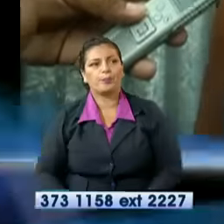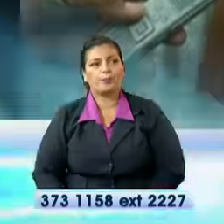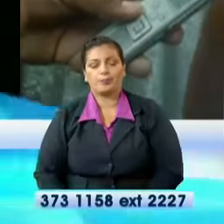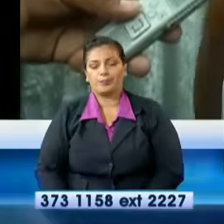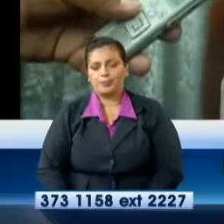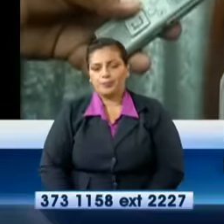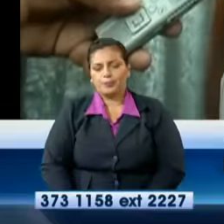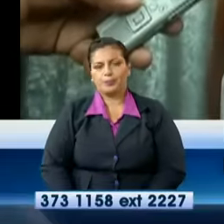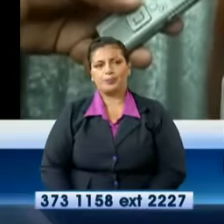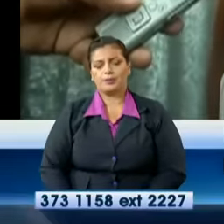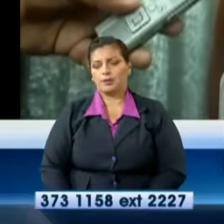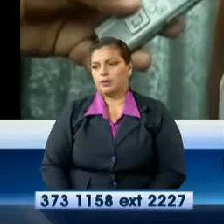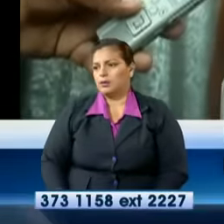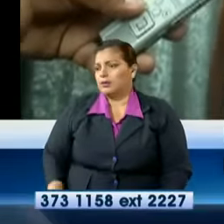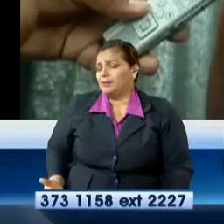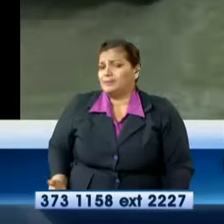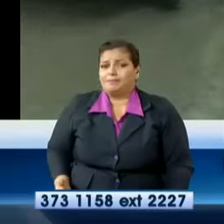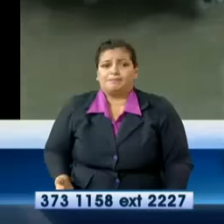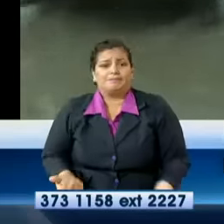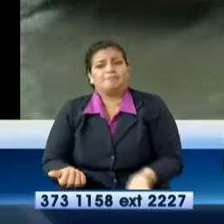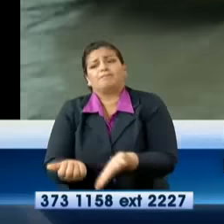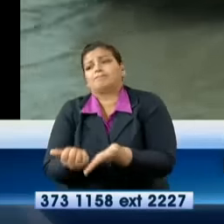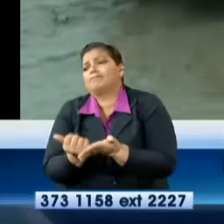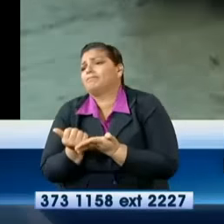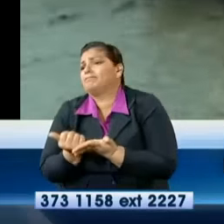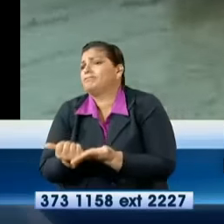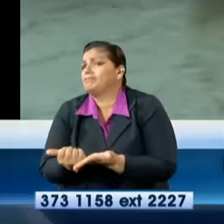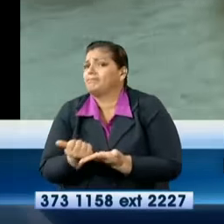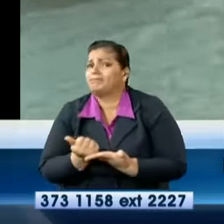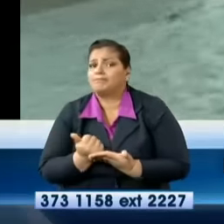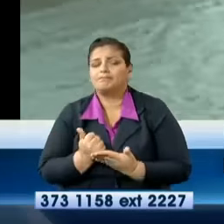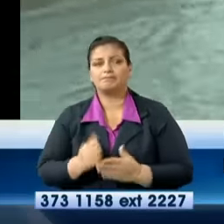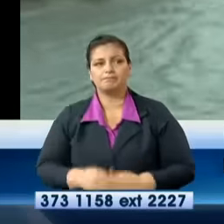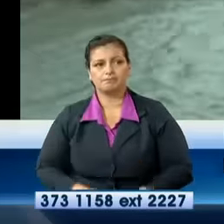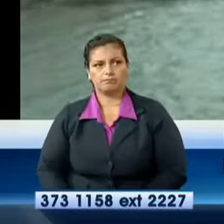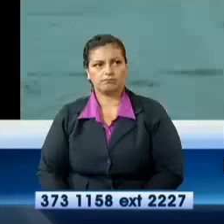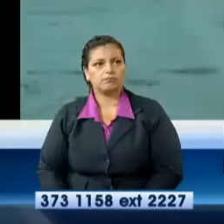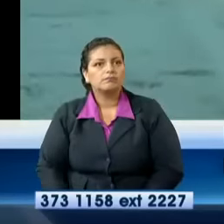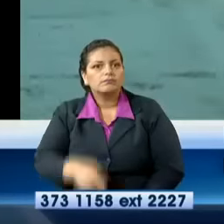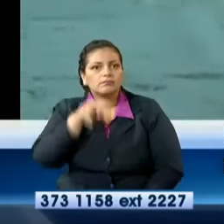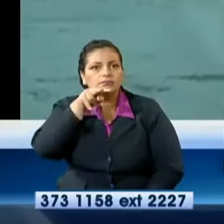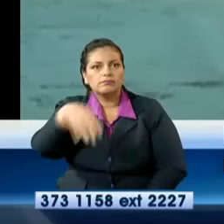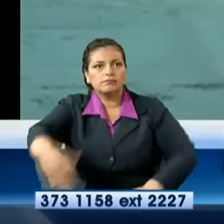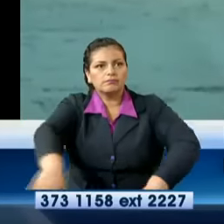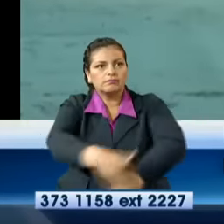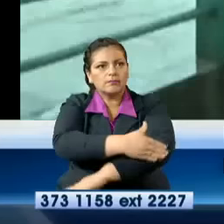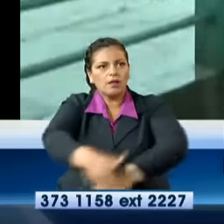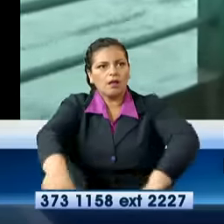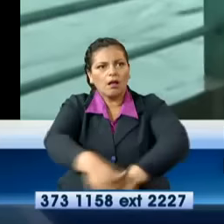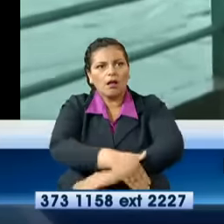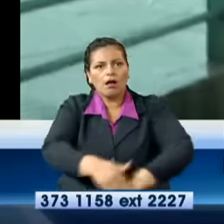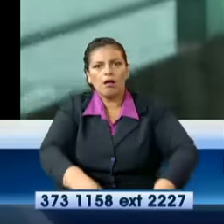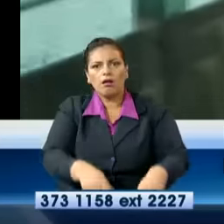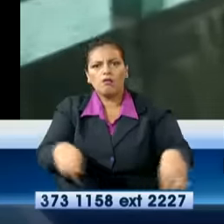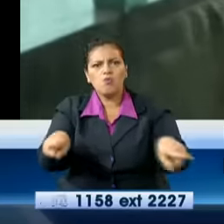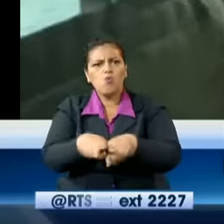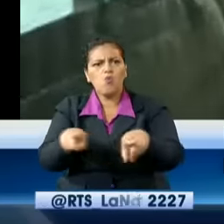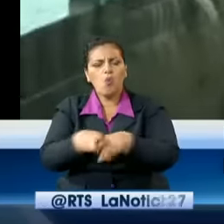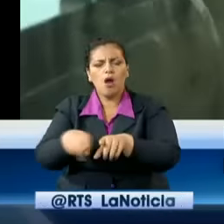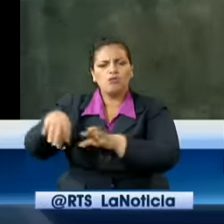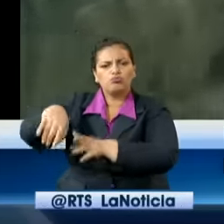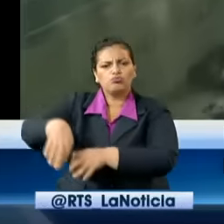si me puedan ayudar. Así quedaron varias calles que parecían ríos en el centro de Jipijapa, donde el río estuvo